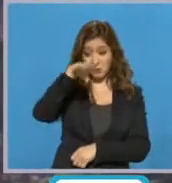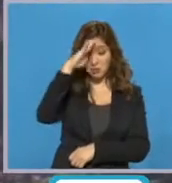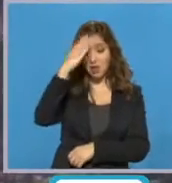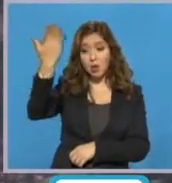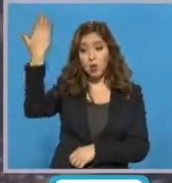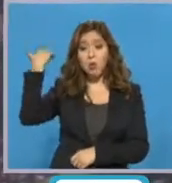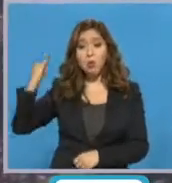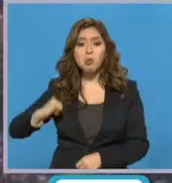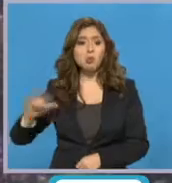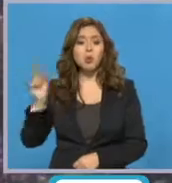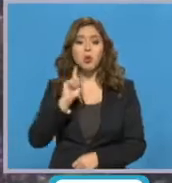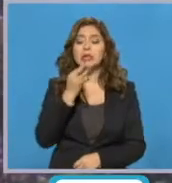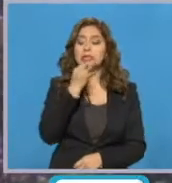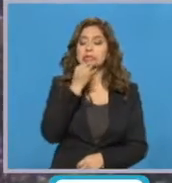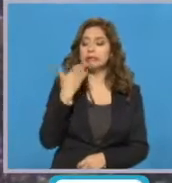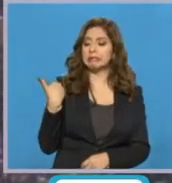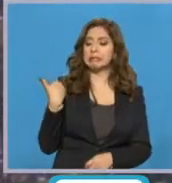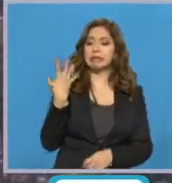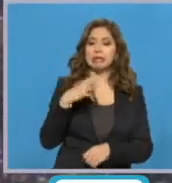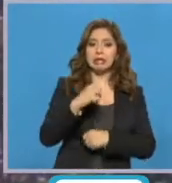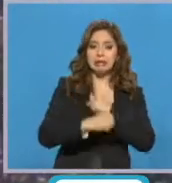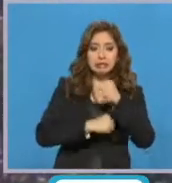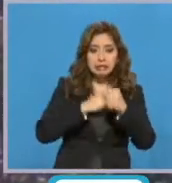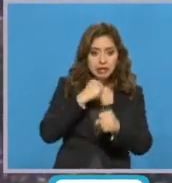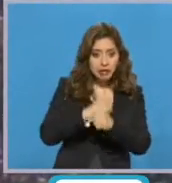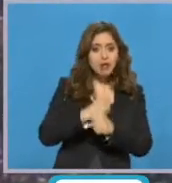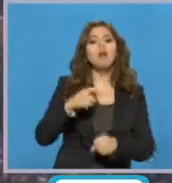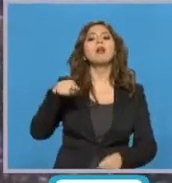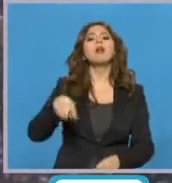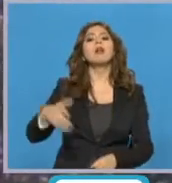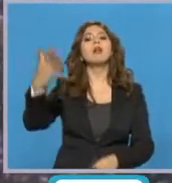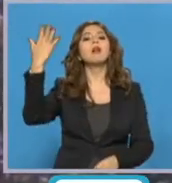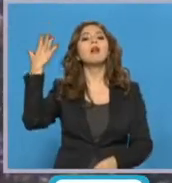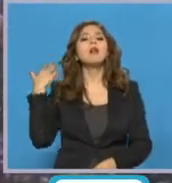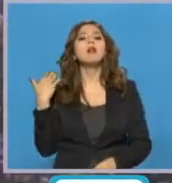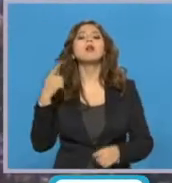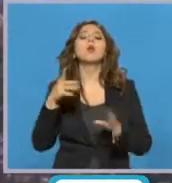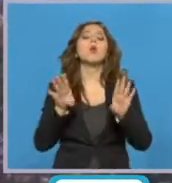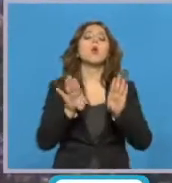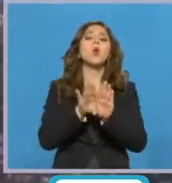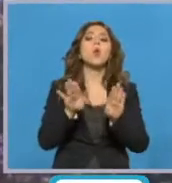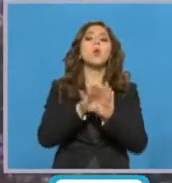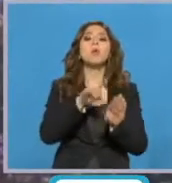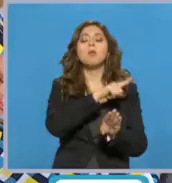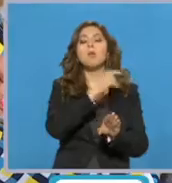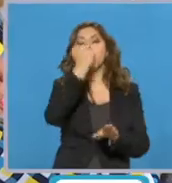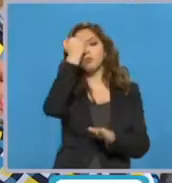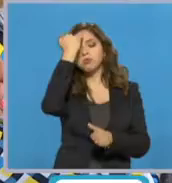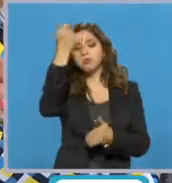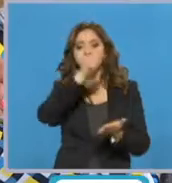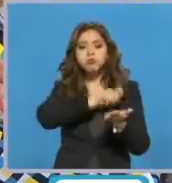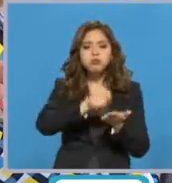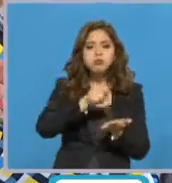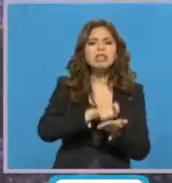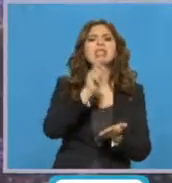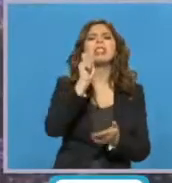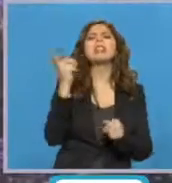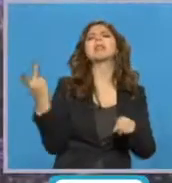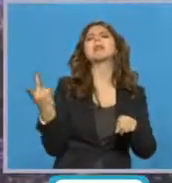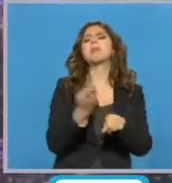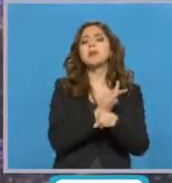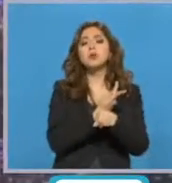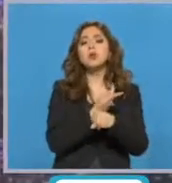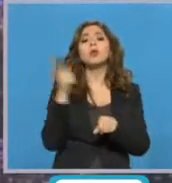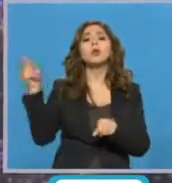fue en la situación política, social que vivía la ciudad hace 10 años, el motivo por el cual se generó esta figura jurídica. Fue el antecedente